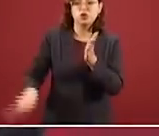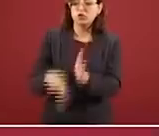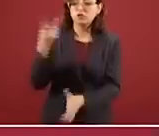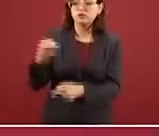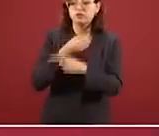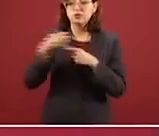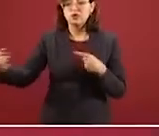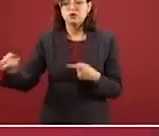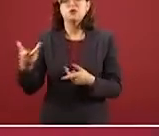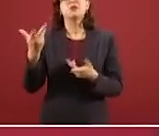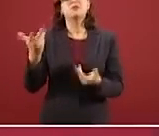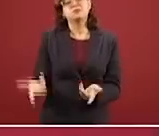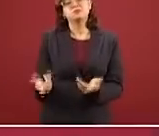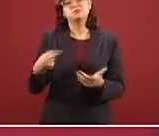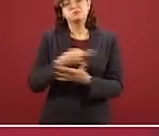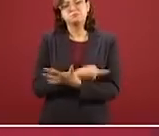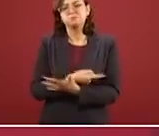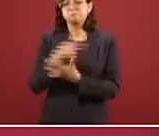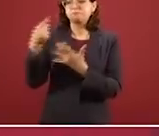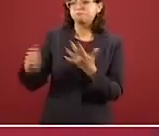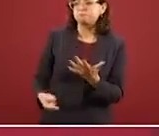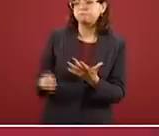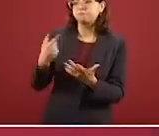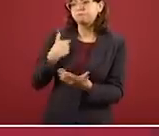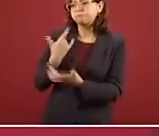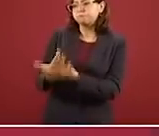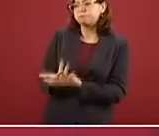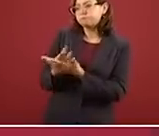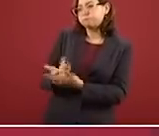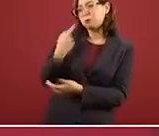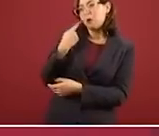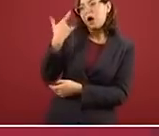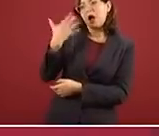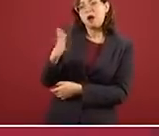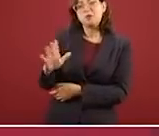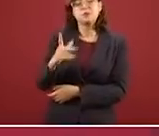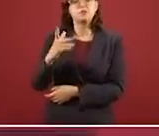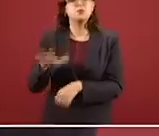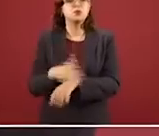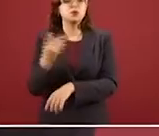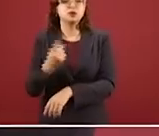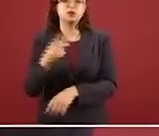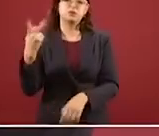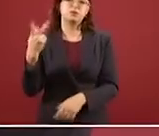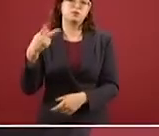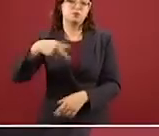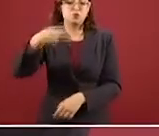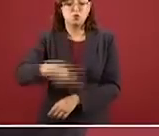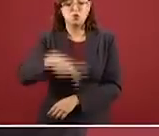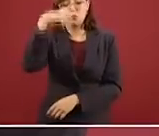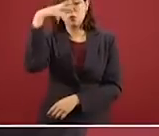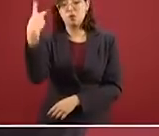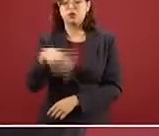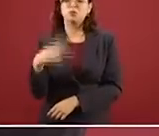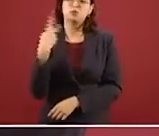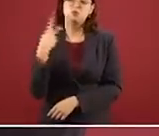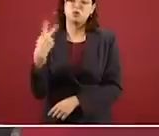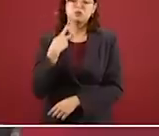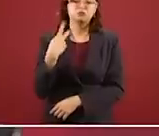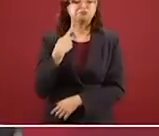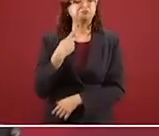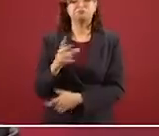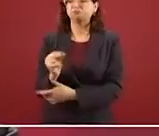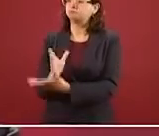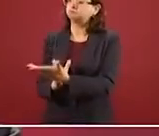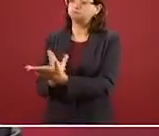esto en el marco de nuestra política de no intervención y autodeterminación de los pueblos, pero estando pendiente de